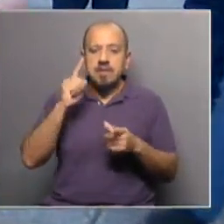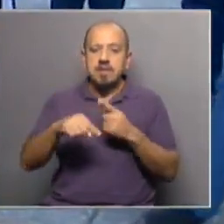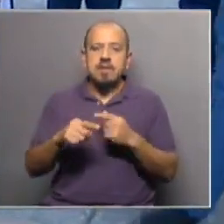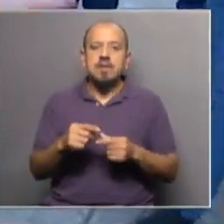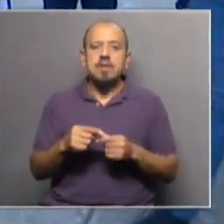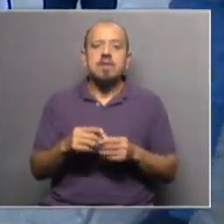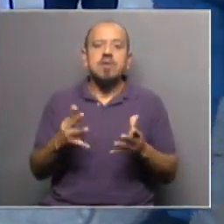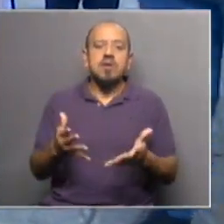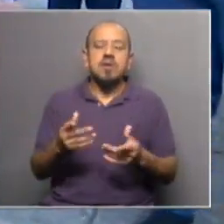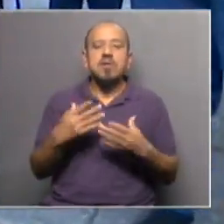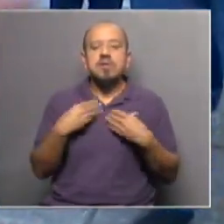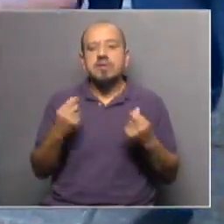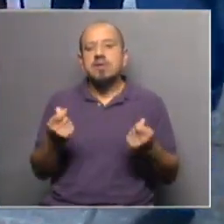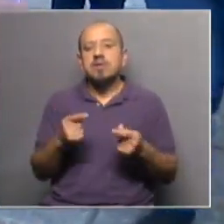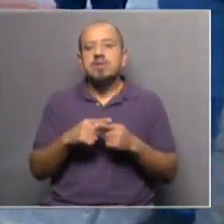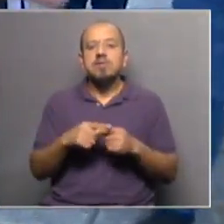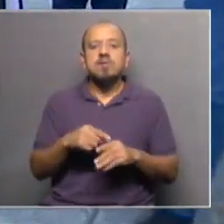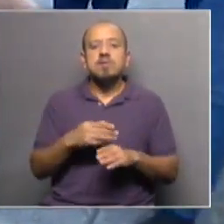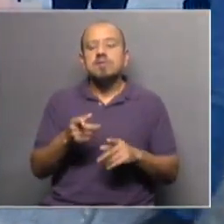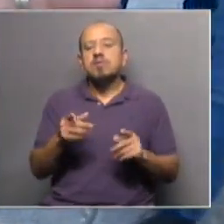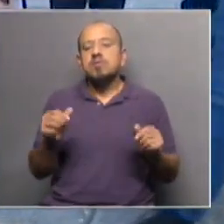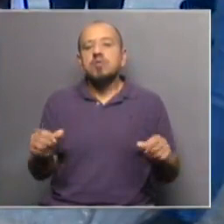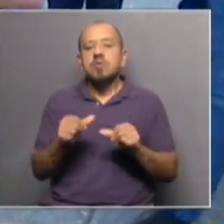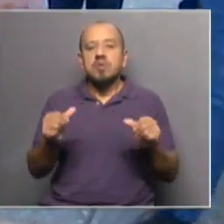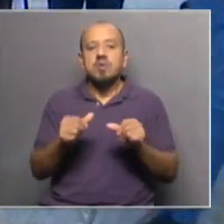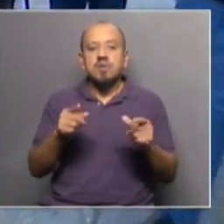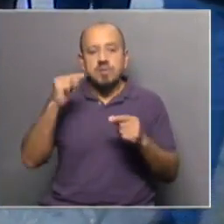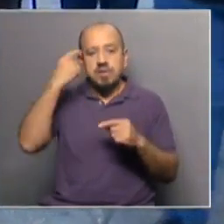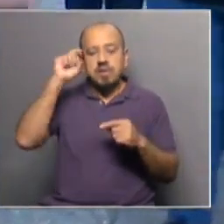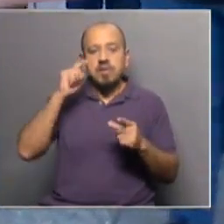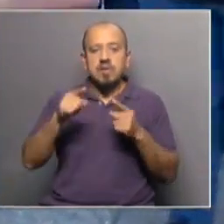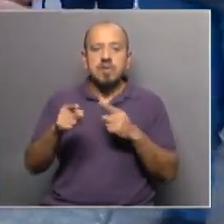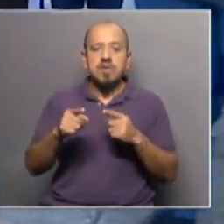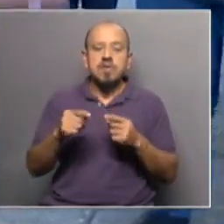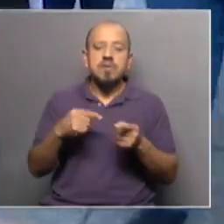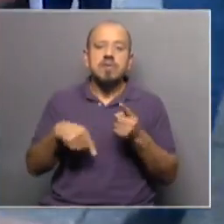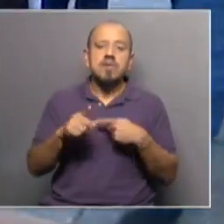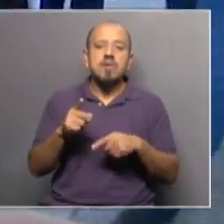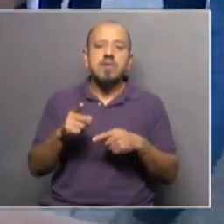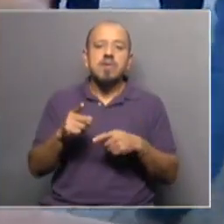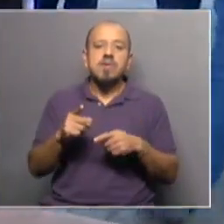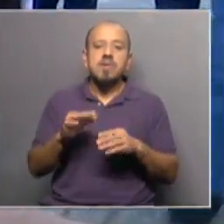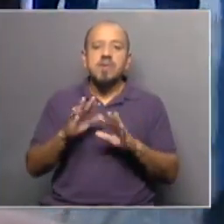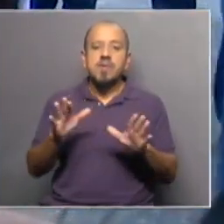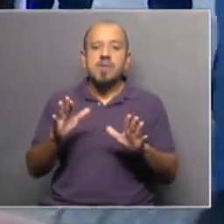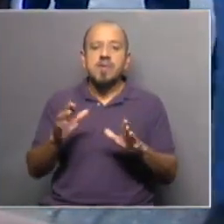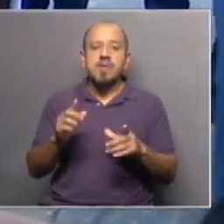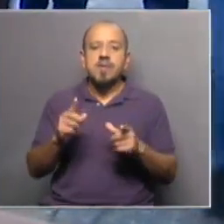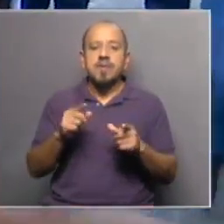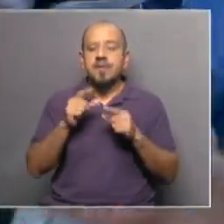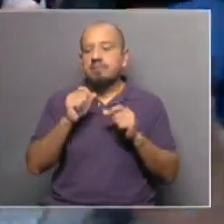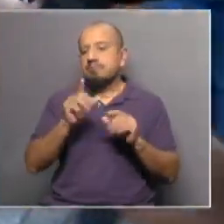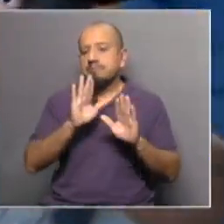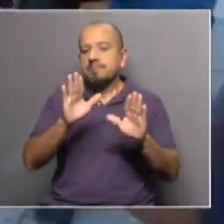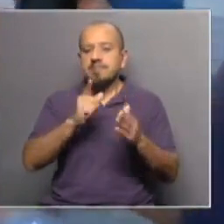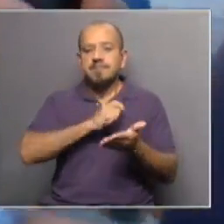de lo que quieren decir, de lo que sienten, y lo único que hago yo es ordenar un poco las ideas de ellos, que entre en la métrica, y bueno, y la letra es totalmente de ellos.